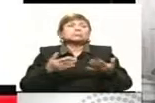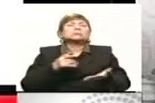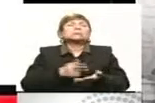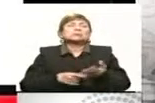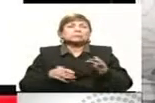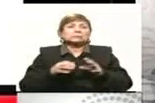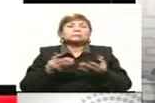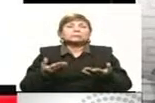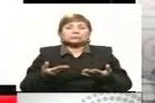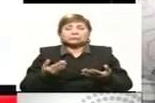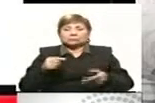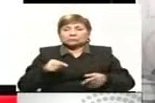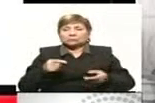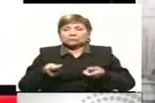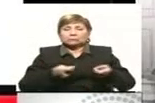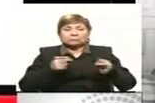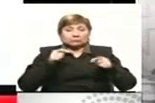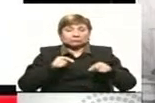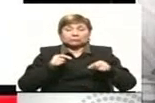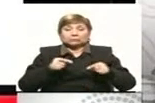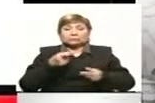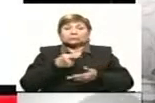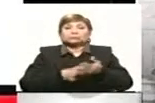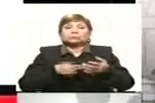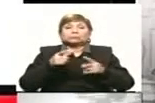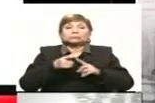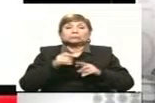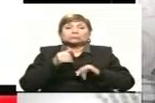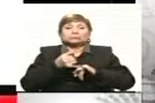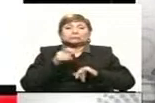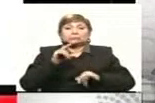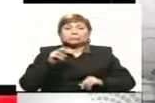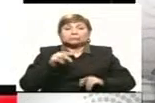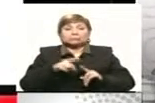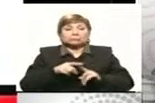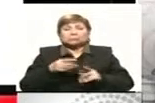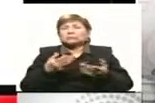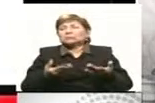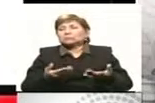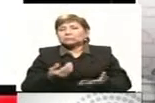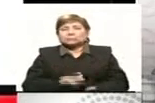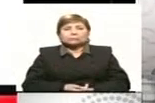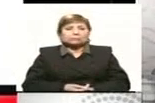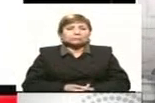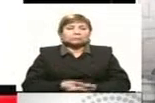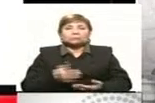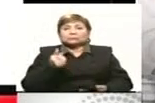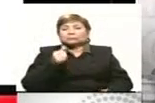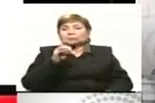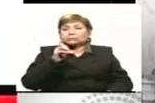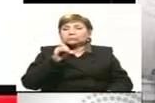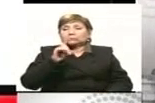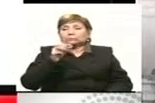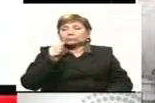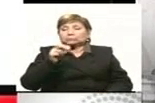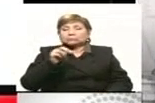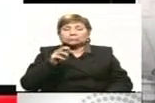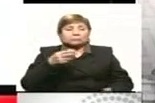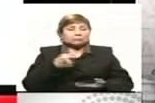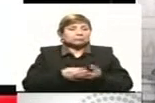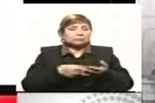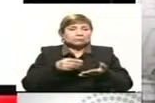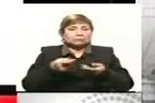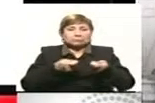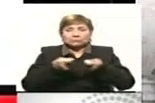dedicar ese presupuesto de la SUNAT, digamos, ¿no? ¿No? Fiscalización aduanera, una parte de gestión